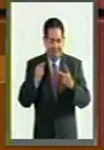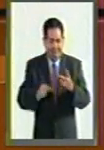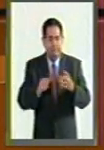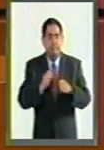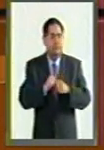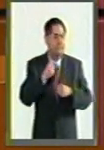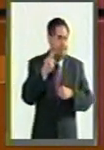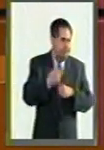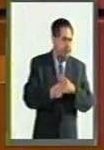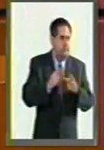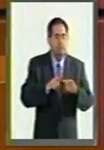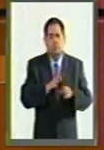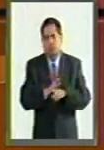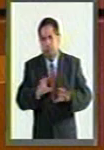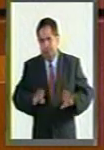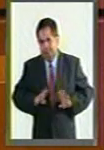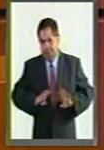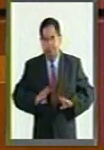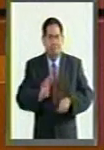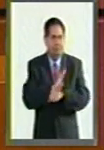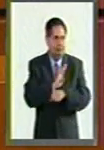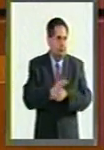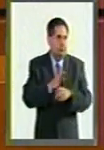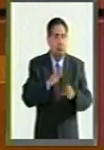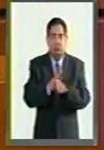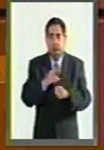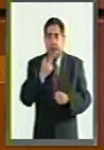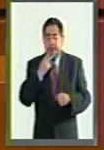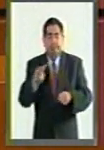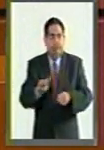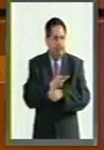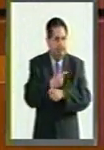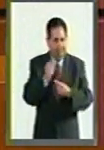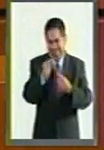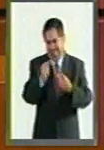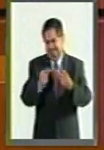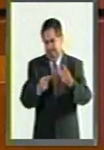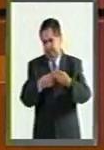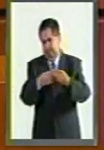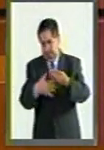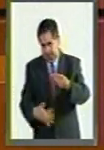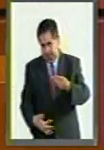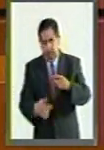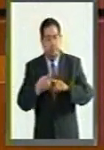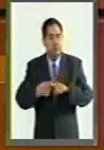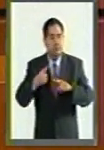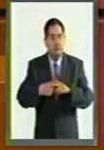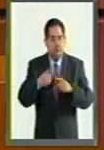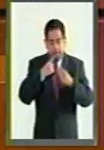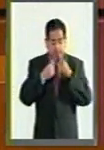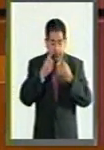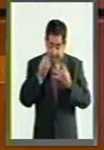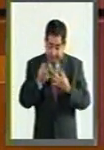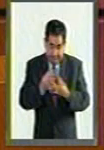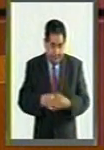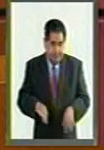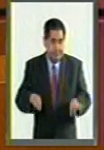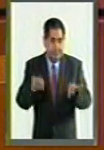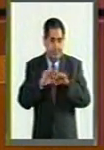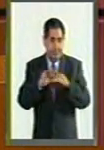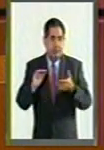riesgos, beneficios, impactos y otras cuestiones cuyo análisis es